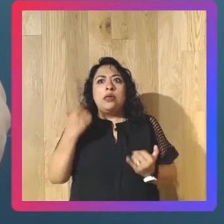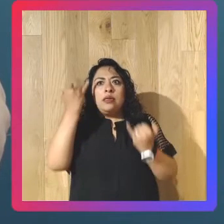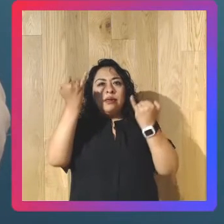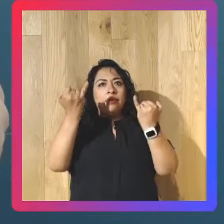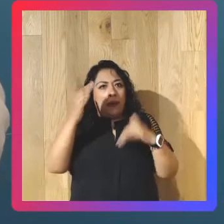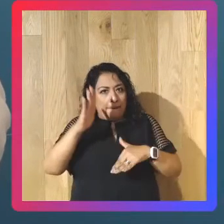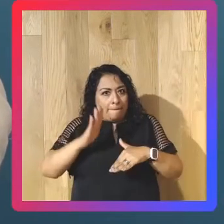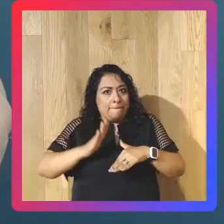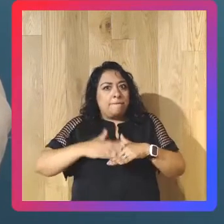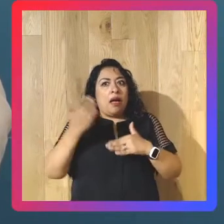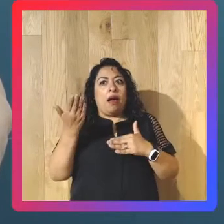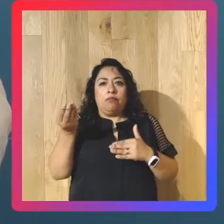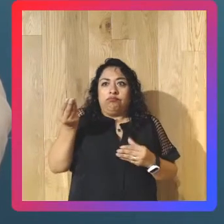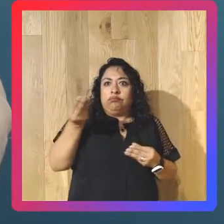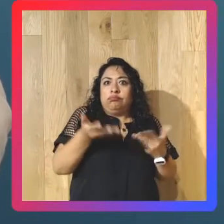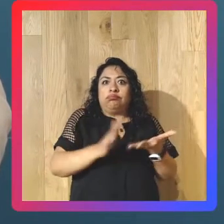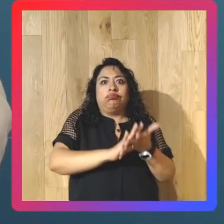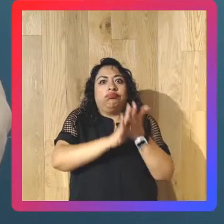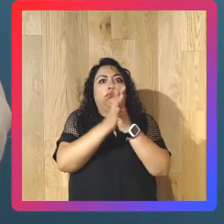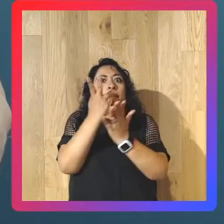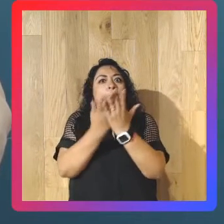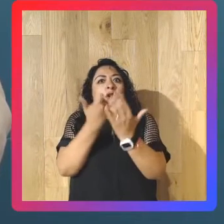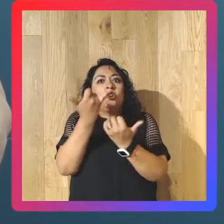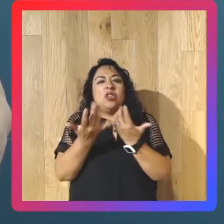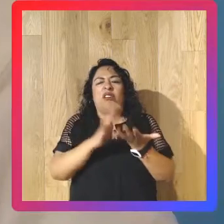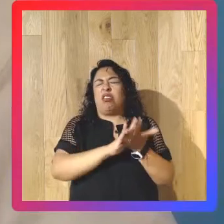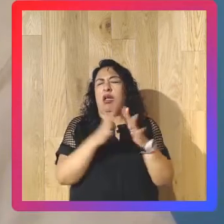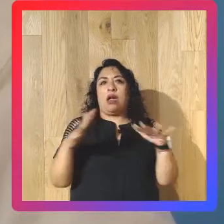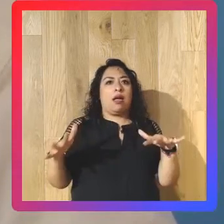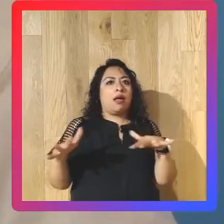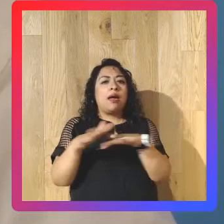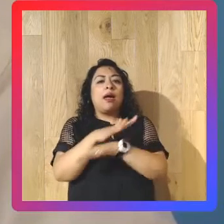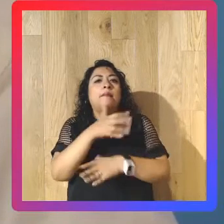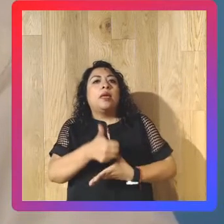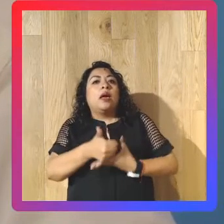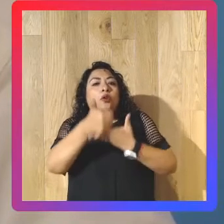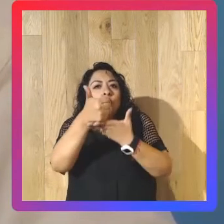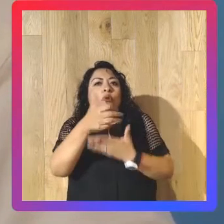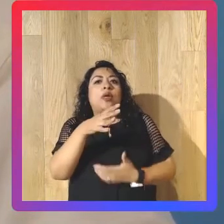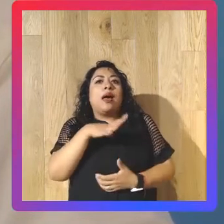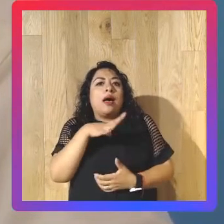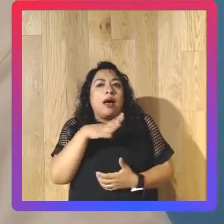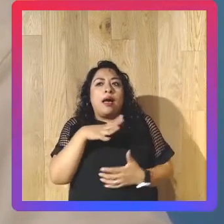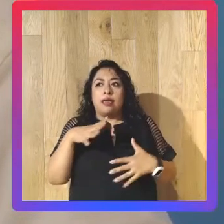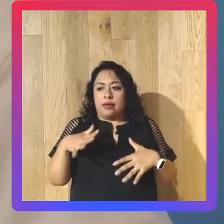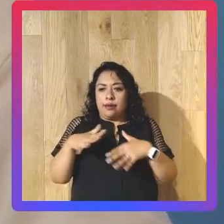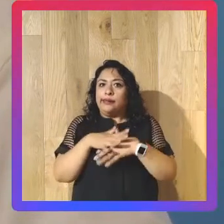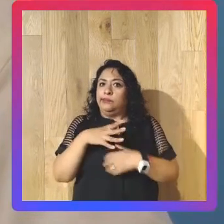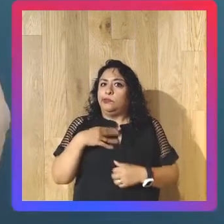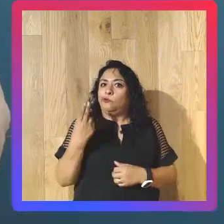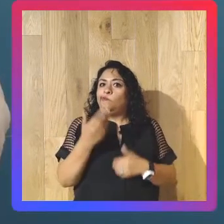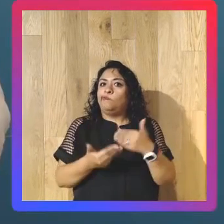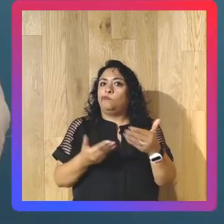ideas y convertirlas en proyectos transformadores que nos ayuden a generar los cambios que se